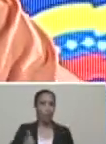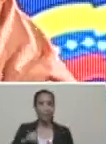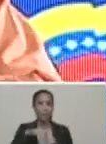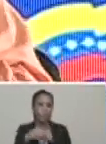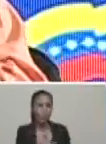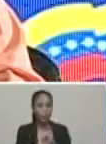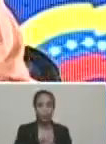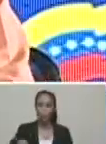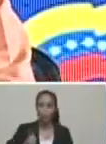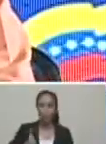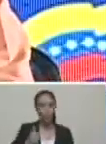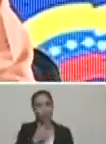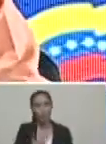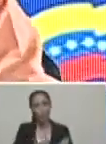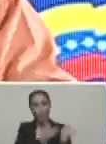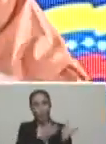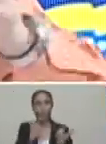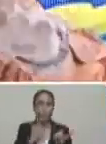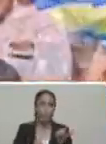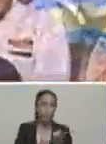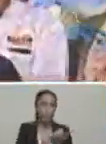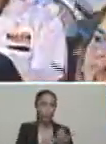circunstancias. Quisiéramos pedirle